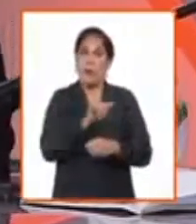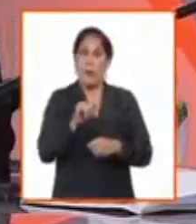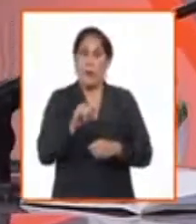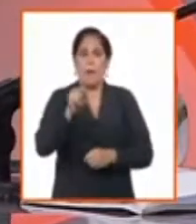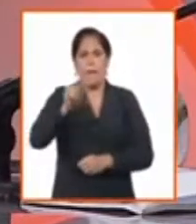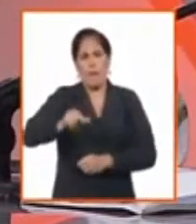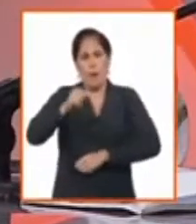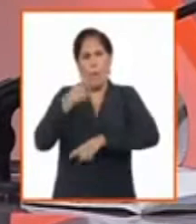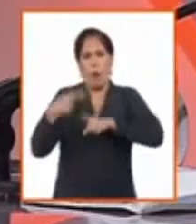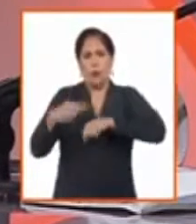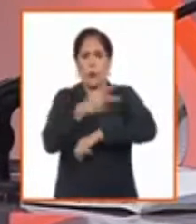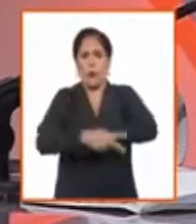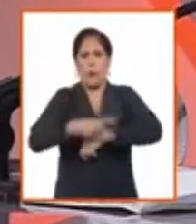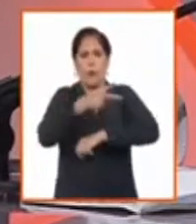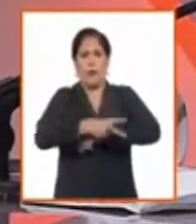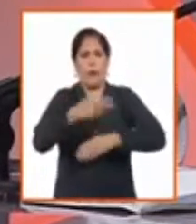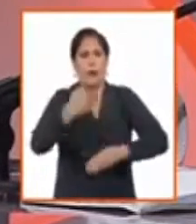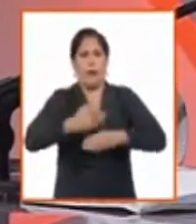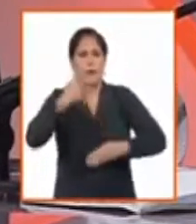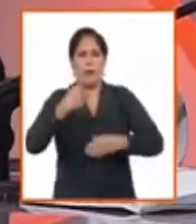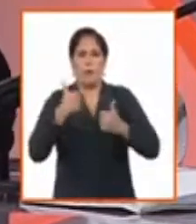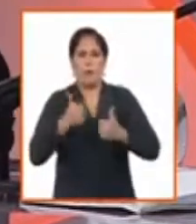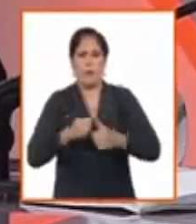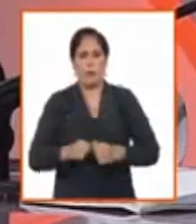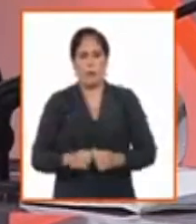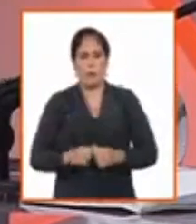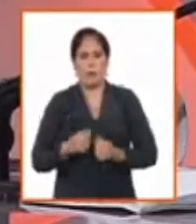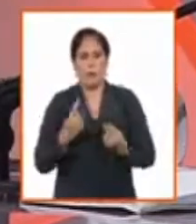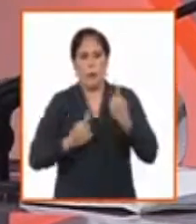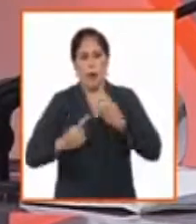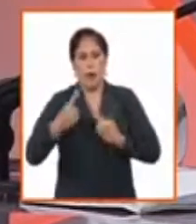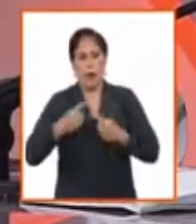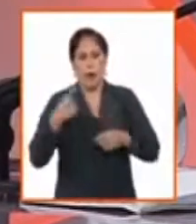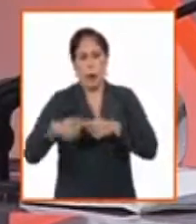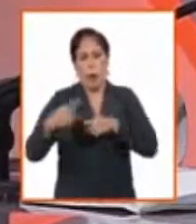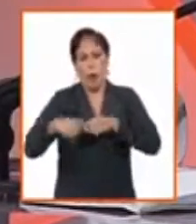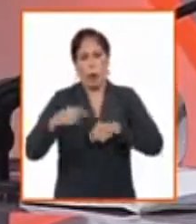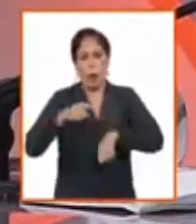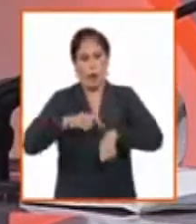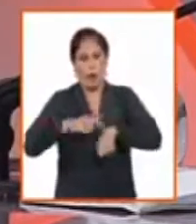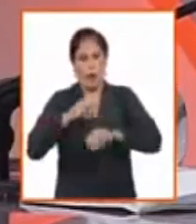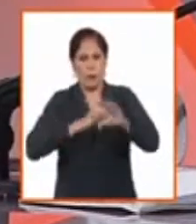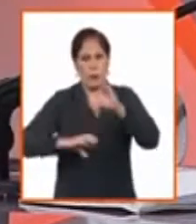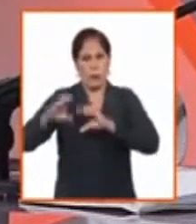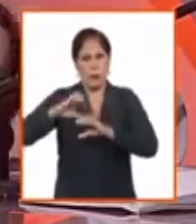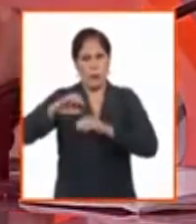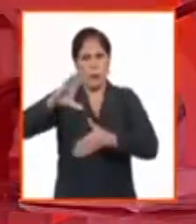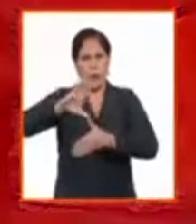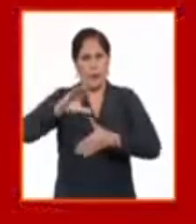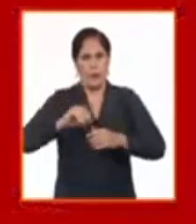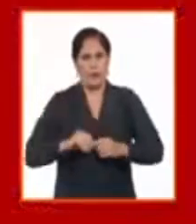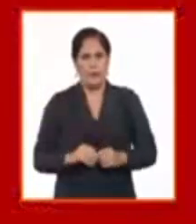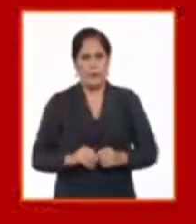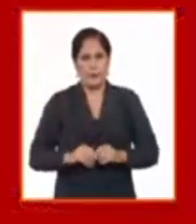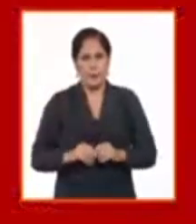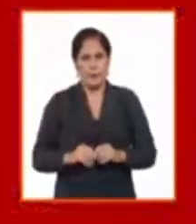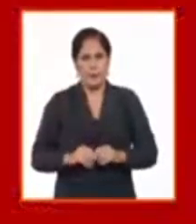pequeños han levantado bien su veamos algunos otros otros momentos de esta cumbre de las américas